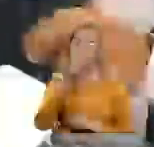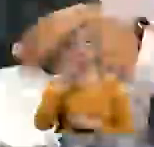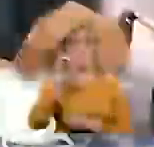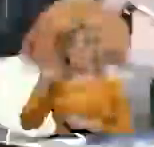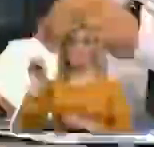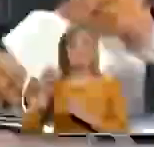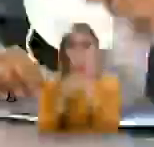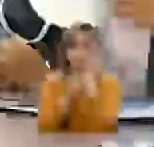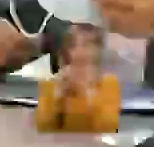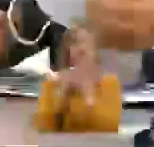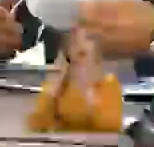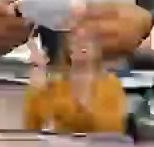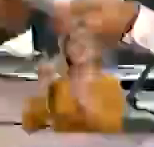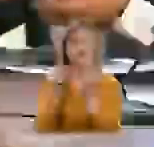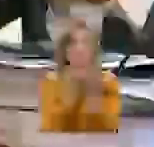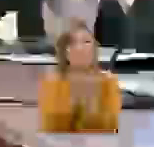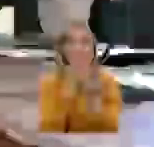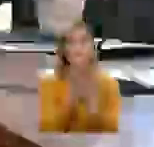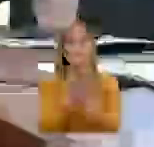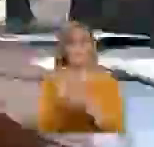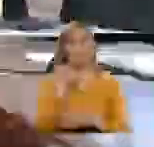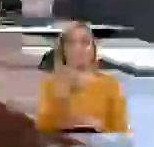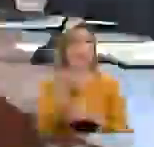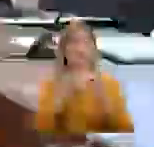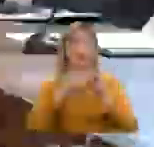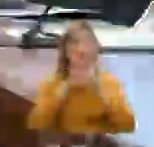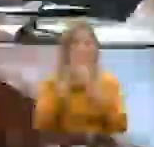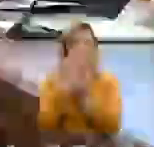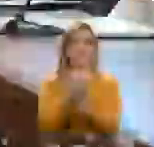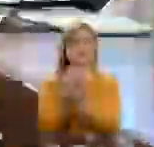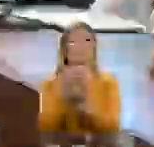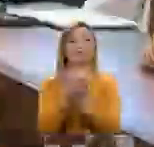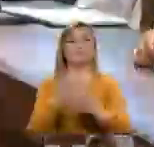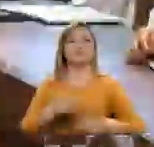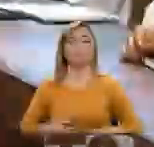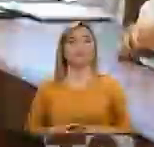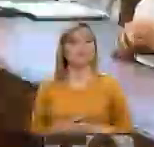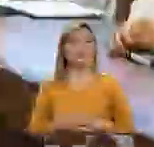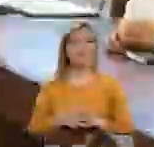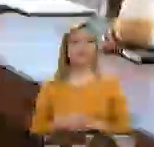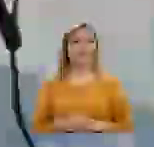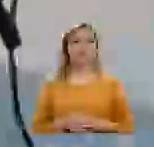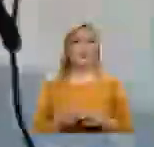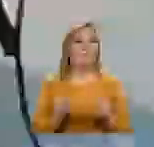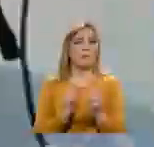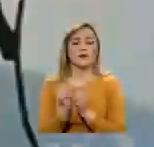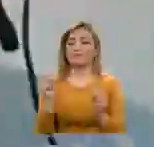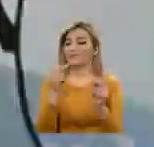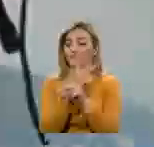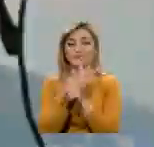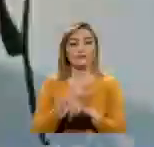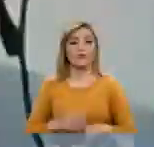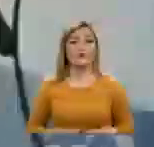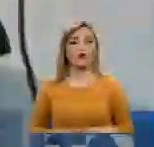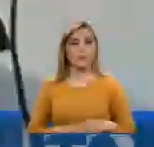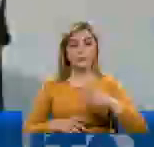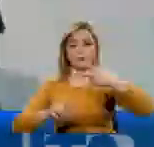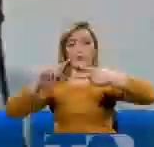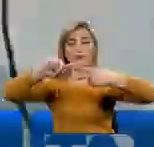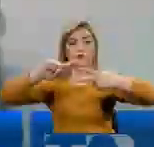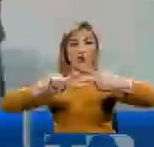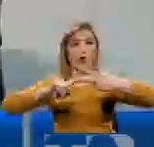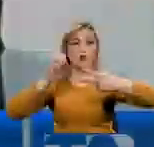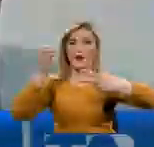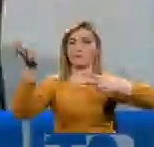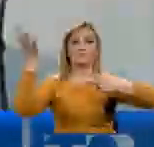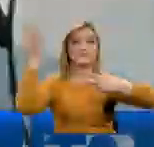ministro Martínez también dijo que en lo que corresponde al problema económico, hemos pasado lo peor. Porque dos cosas terribles ya quedaron